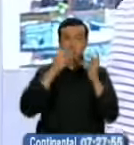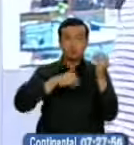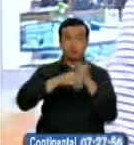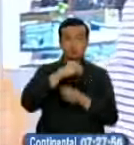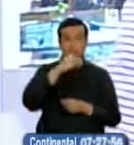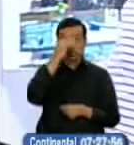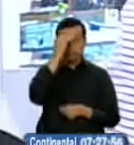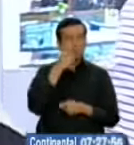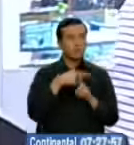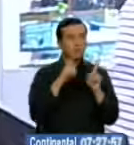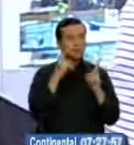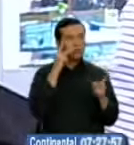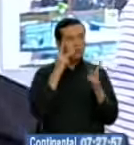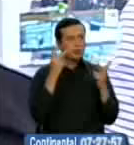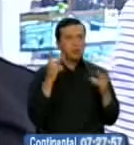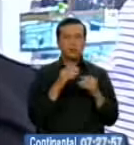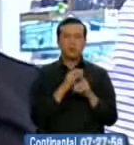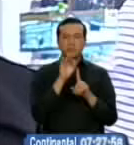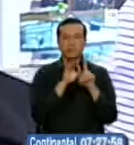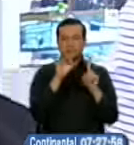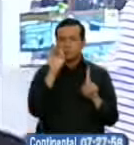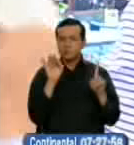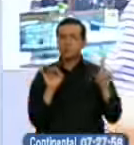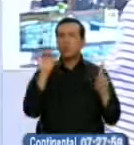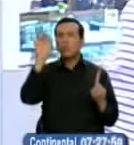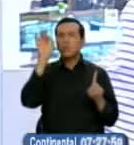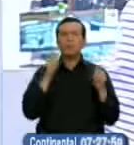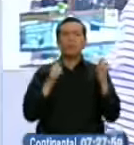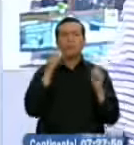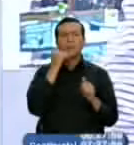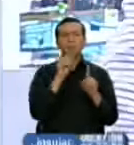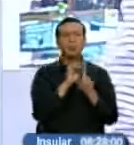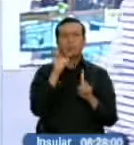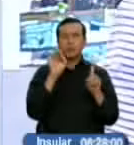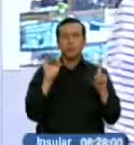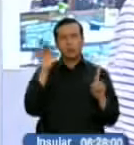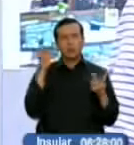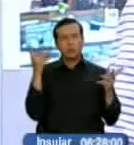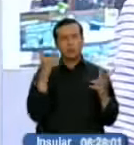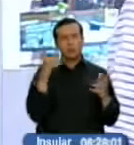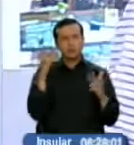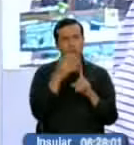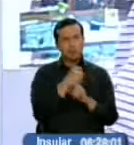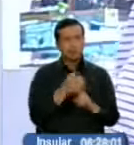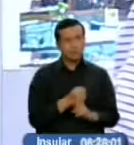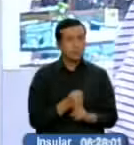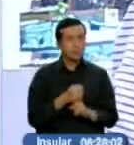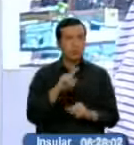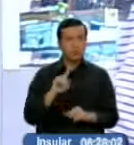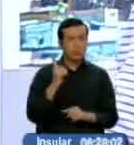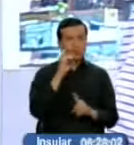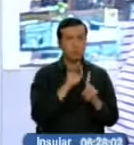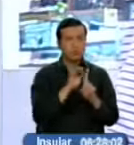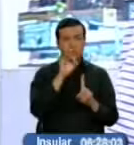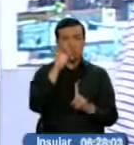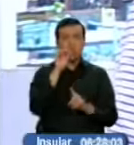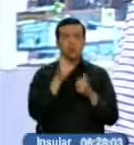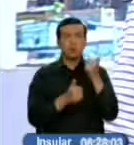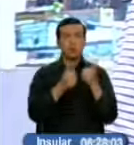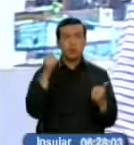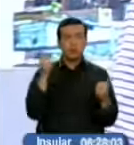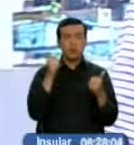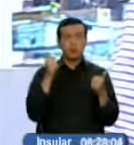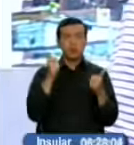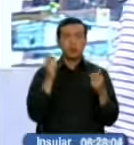educativa. Pero si uno mira qué indicadores han aumentado, qué indicadores han mejorado, porque hay que ver los resultados. El único indicador que ha mejorado es el de